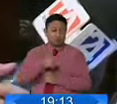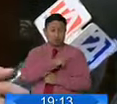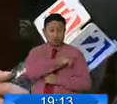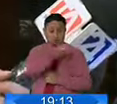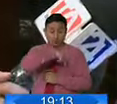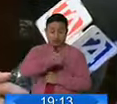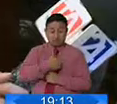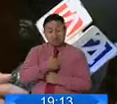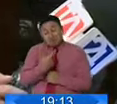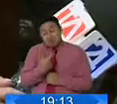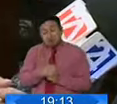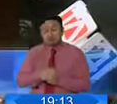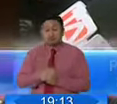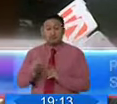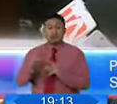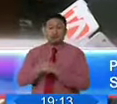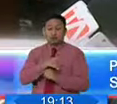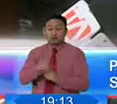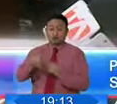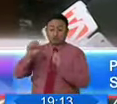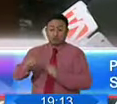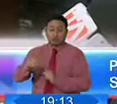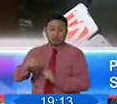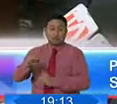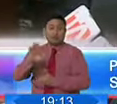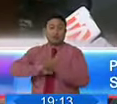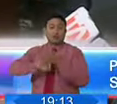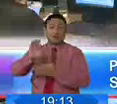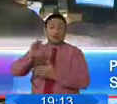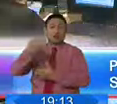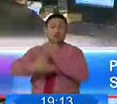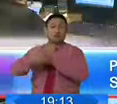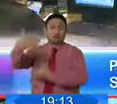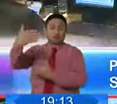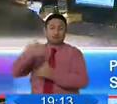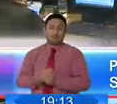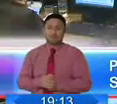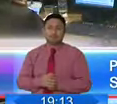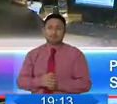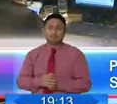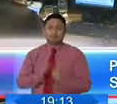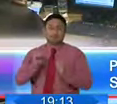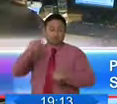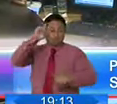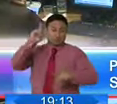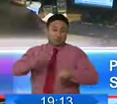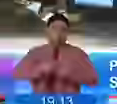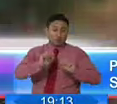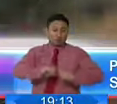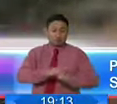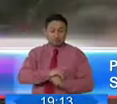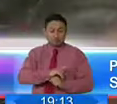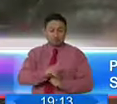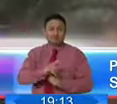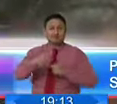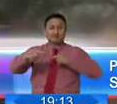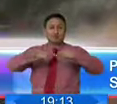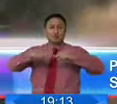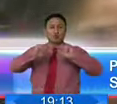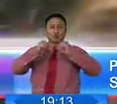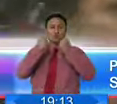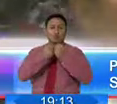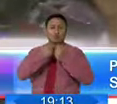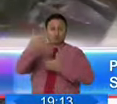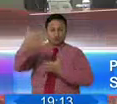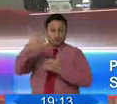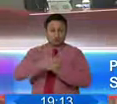hubiésemos esperado que se trate el juicio político en el pleno de la Asamblea. Por ello, están de acuerdo en que se pueda conversar entre los jefes de bancada para